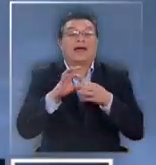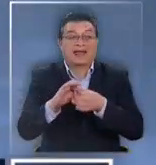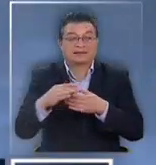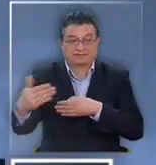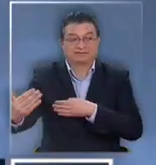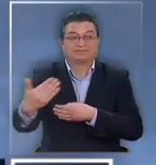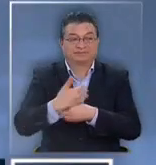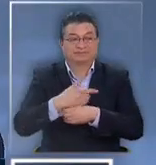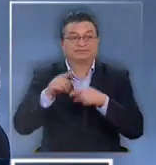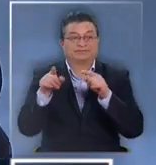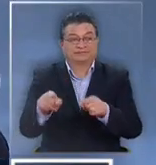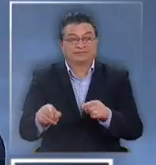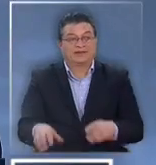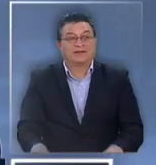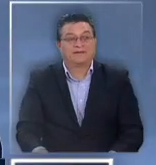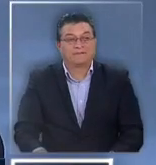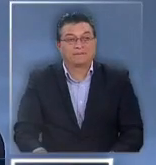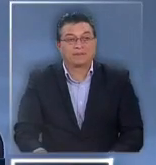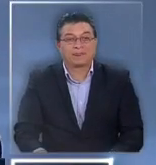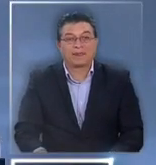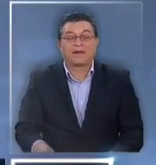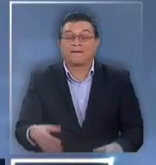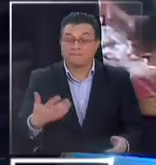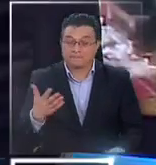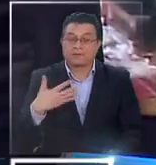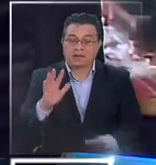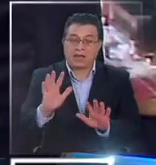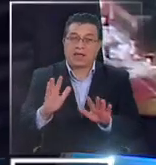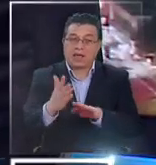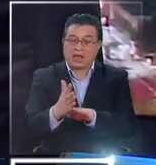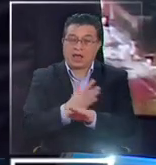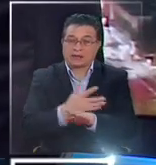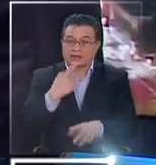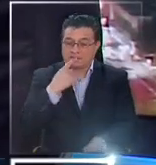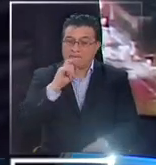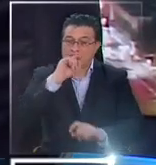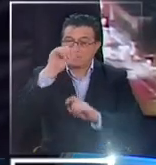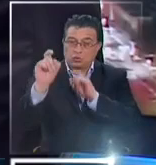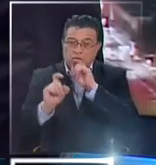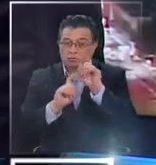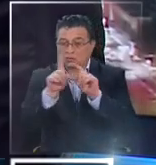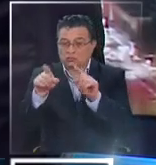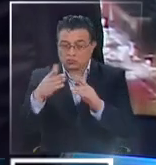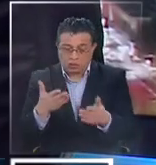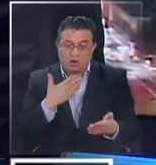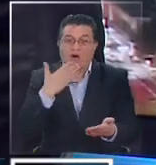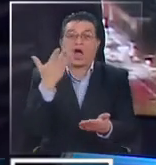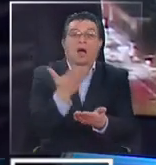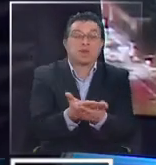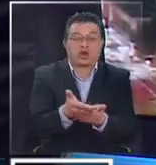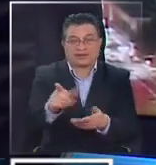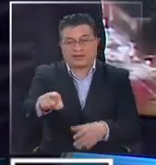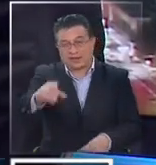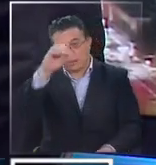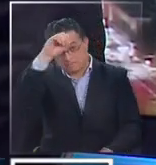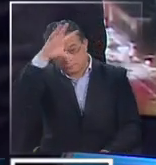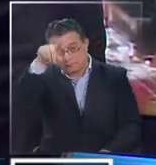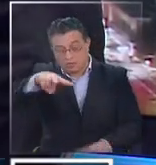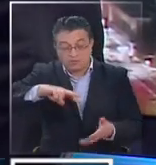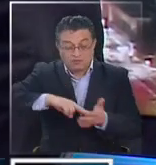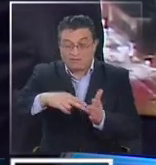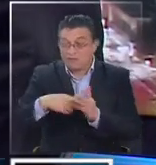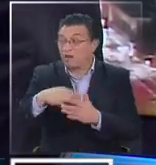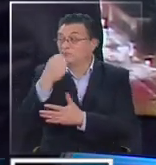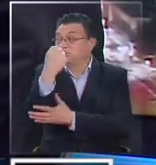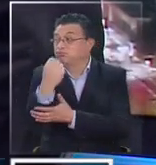aquí buena noche matías antes de las preguntas generales del aporte que puede hacer la gran minería a las crisis que estamos